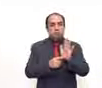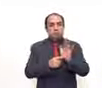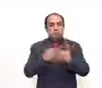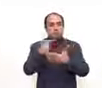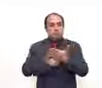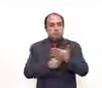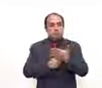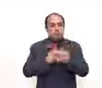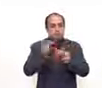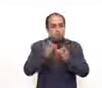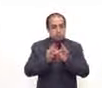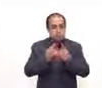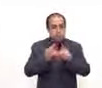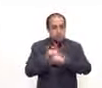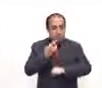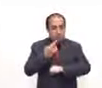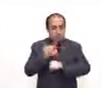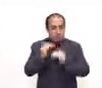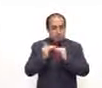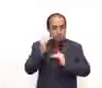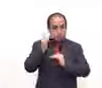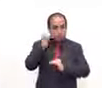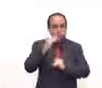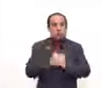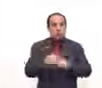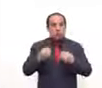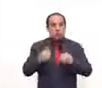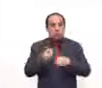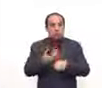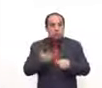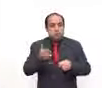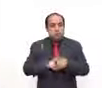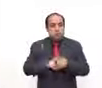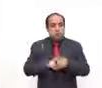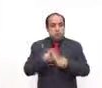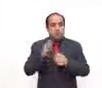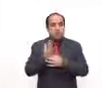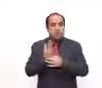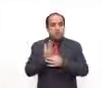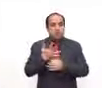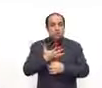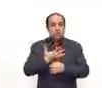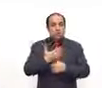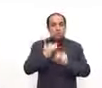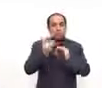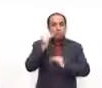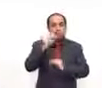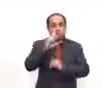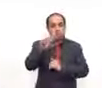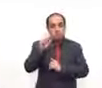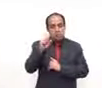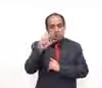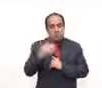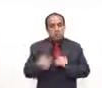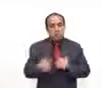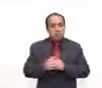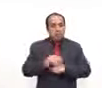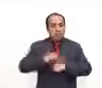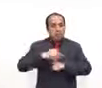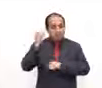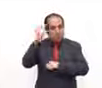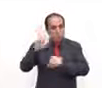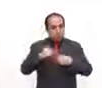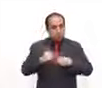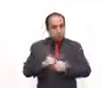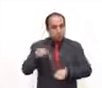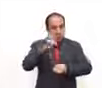de crecimiento de la ocupación hospitalaria era hablar de estar creciendo en promedio cerca de 150 más camas ocupadas día con día, toda la